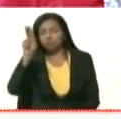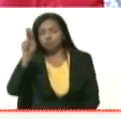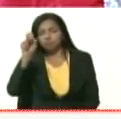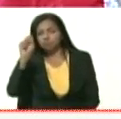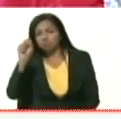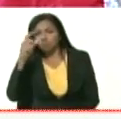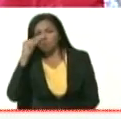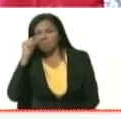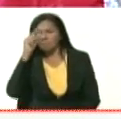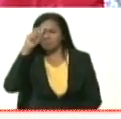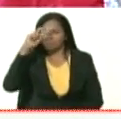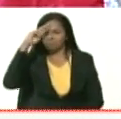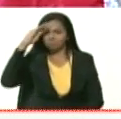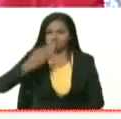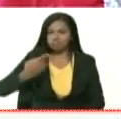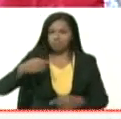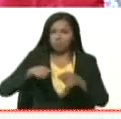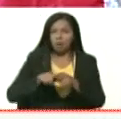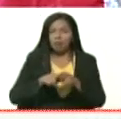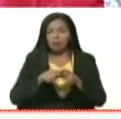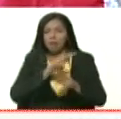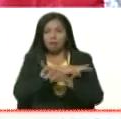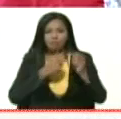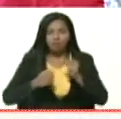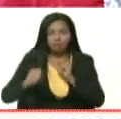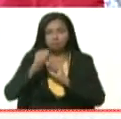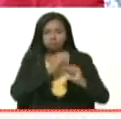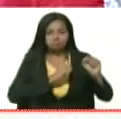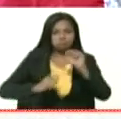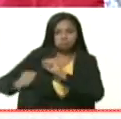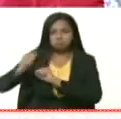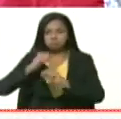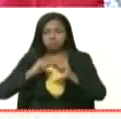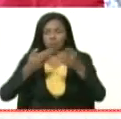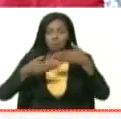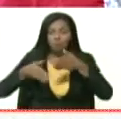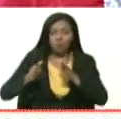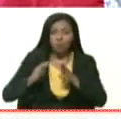mover las fuerzas en construcción.